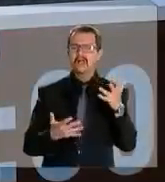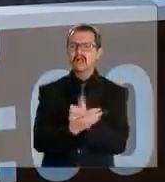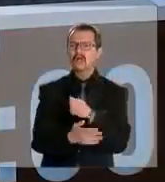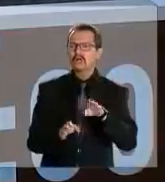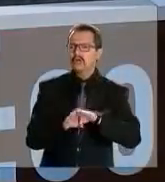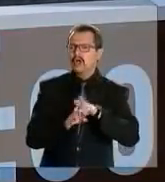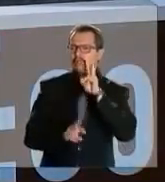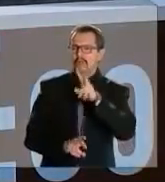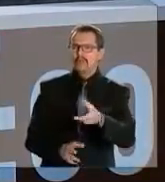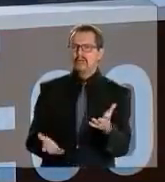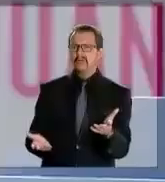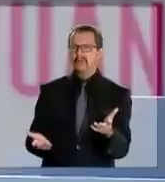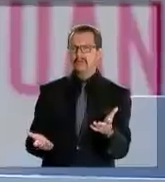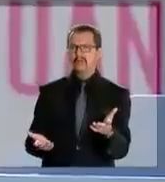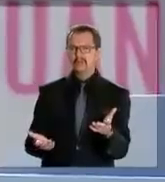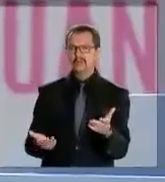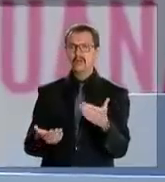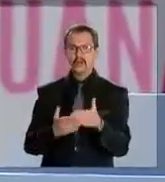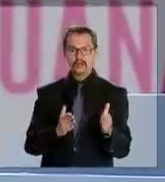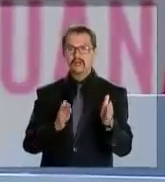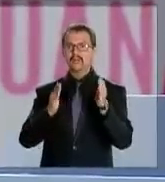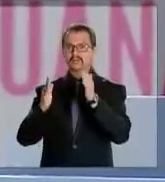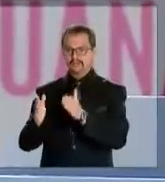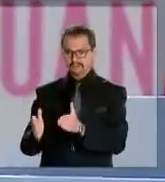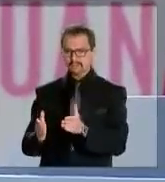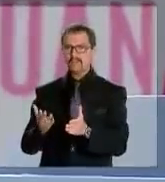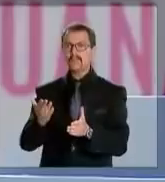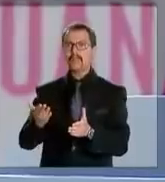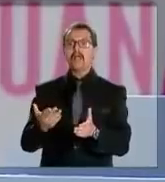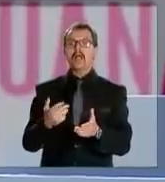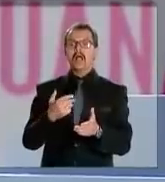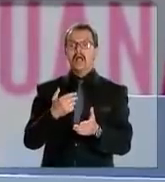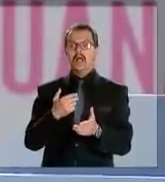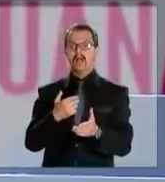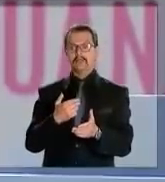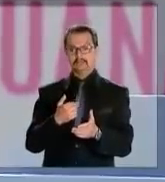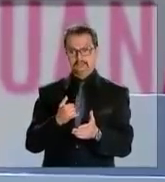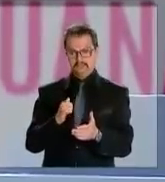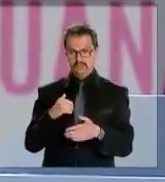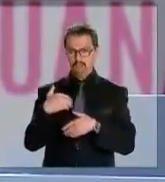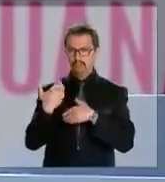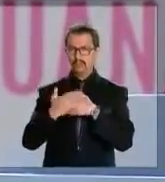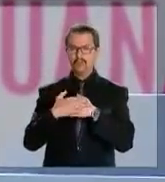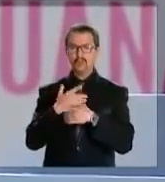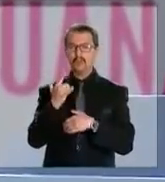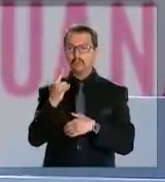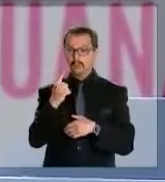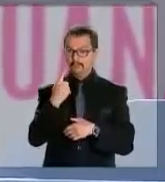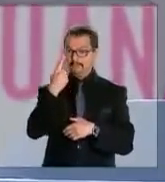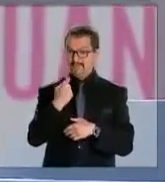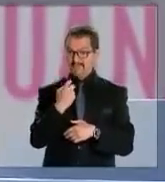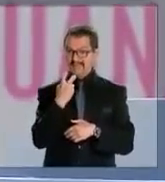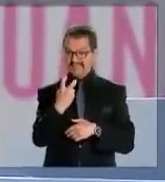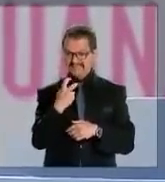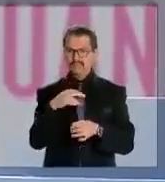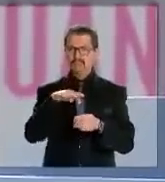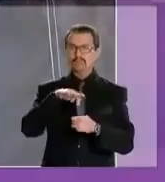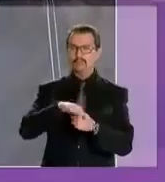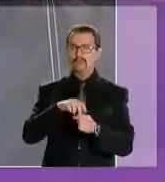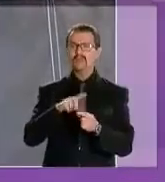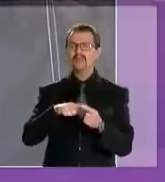calderón supongamos que el próximo primero de julio usted resulta electo presidente de mexico y bueno la estrategia